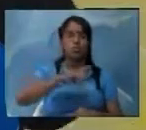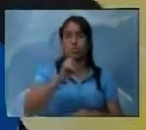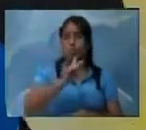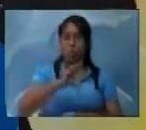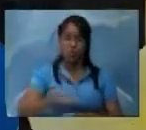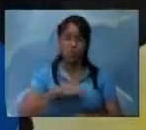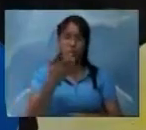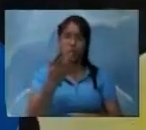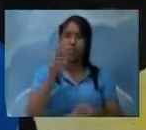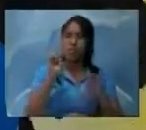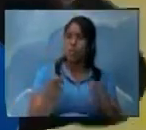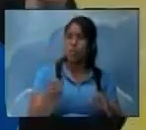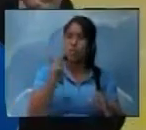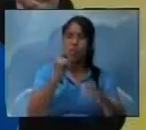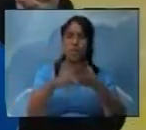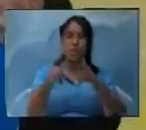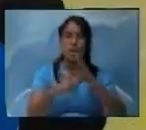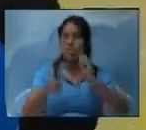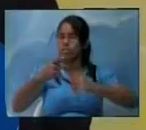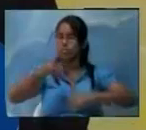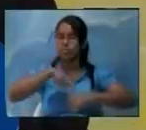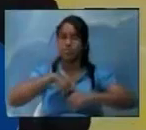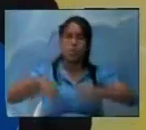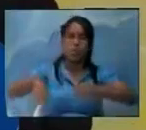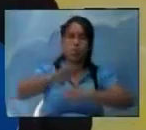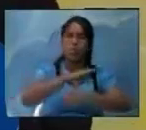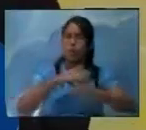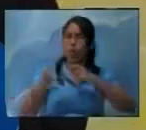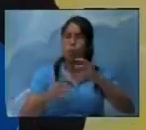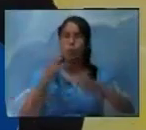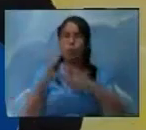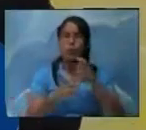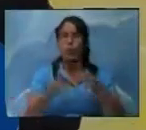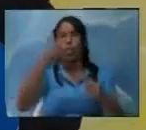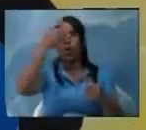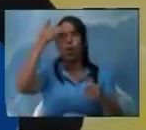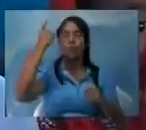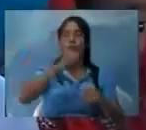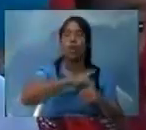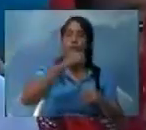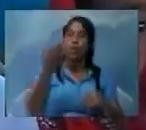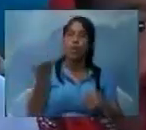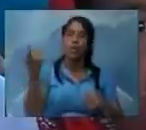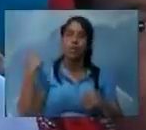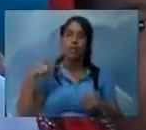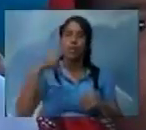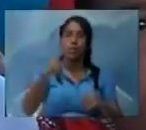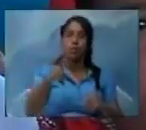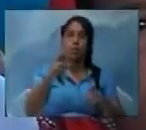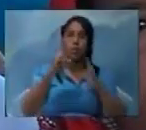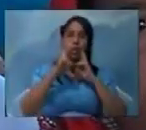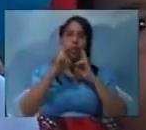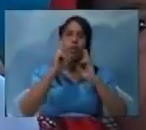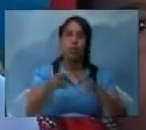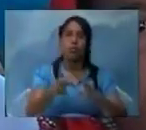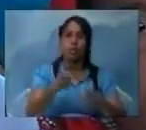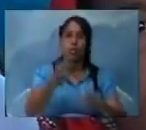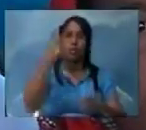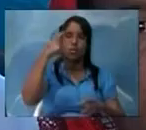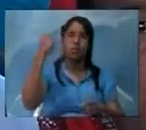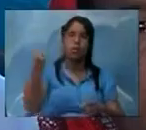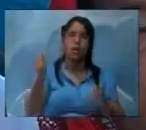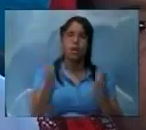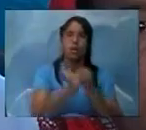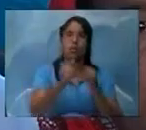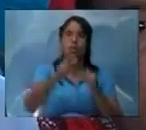podemos, ninguna de las cosas que nos cubran, las adversidades, olvidarnos de que tenemos una responsabilidad para